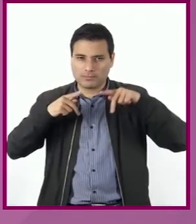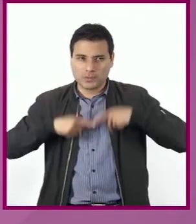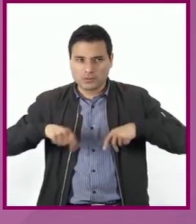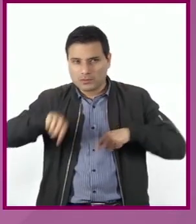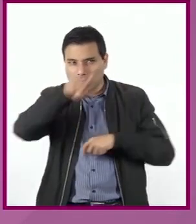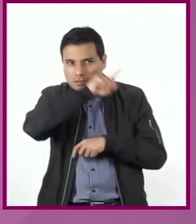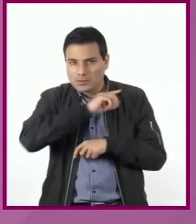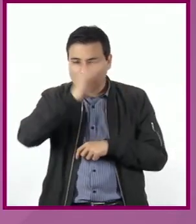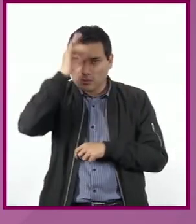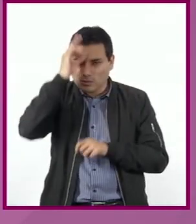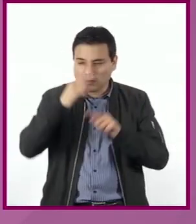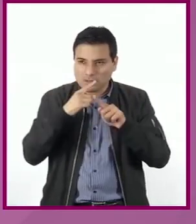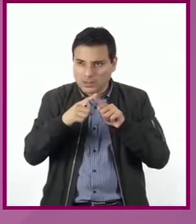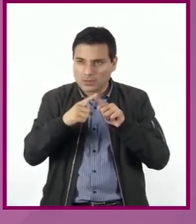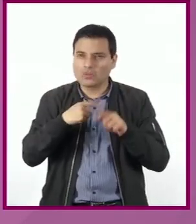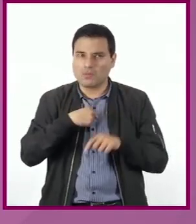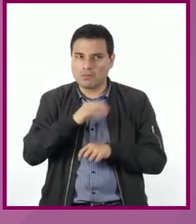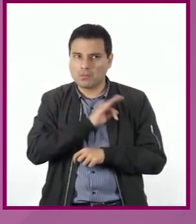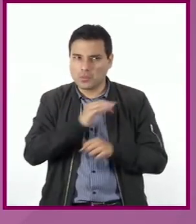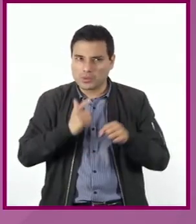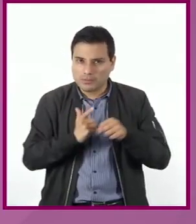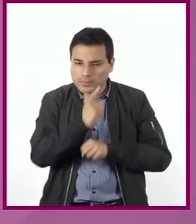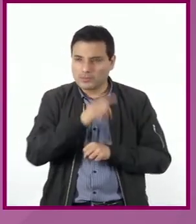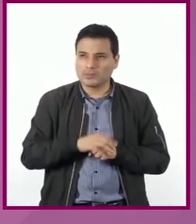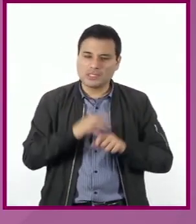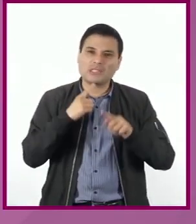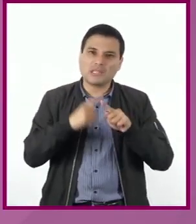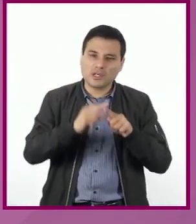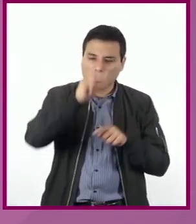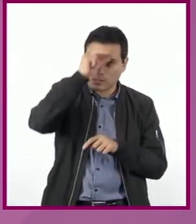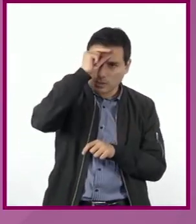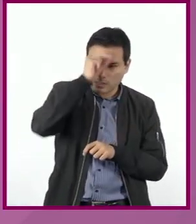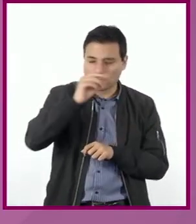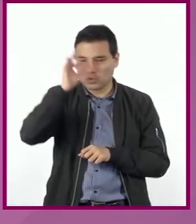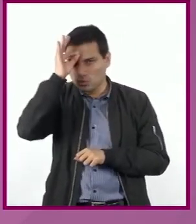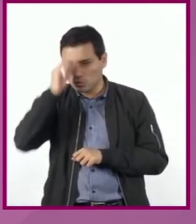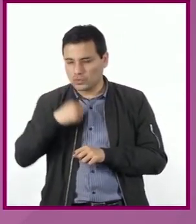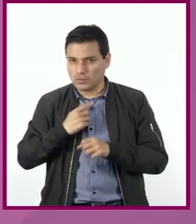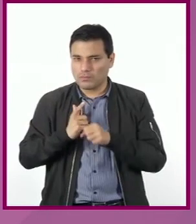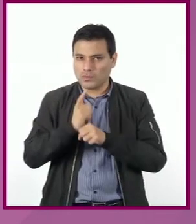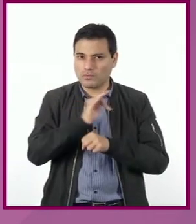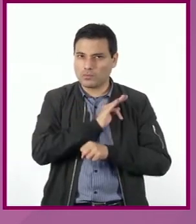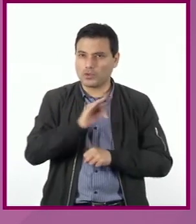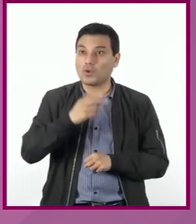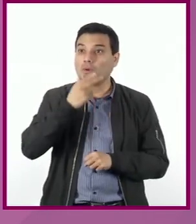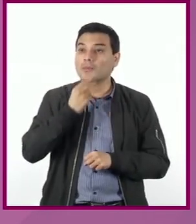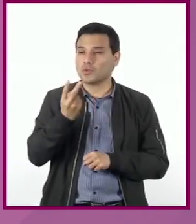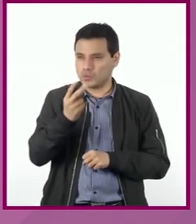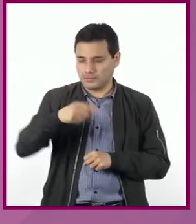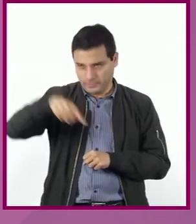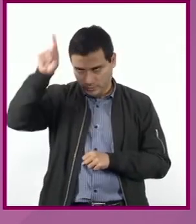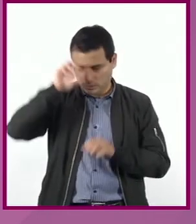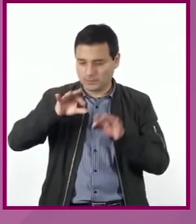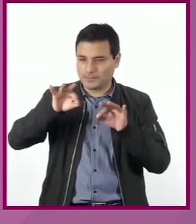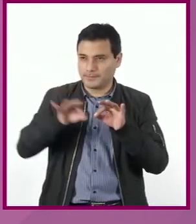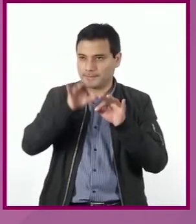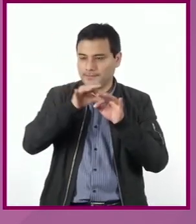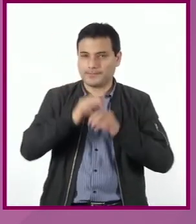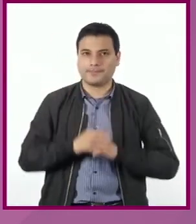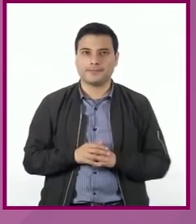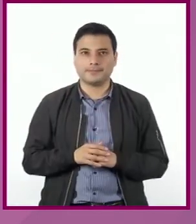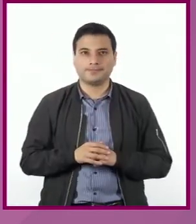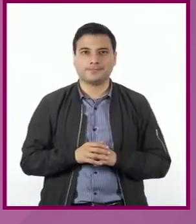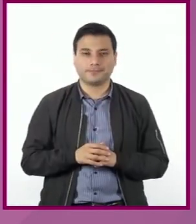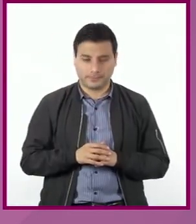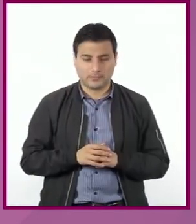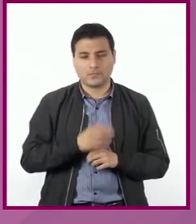Podría distinguir entre los inteligentes y los tontos. Nada, que se pongan enseguida a tejer la tela. Y mandó